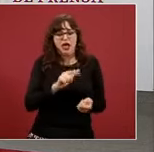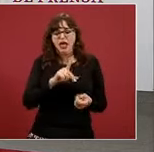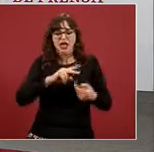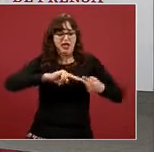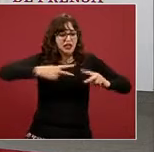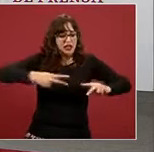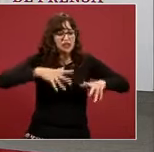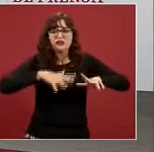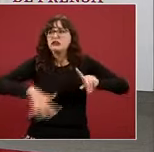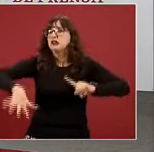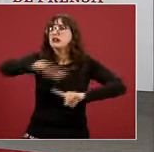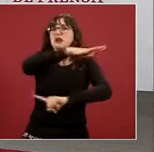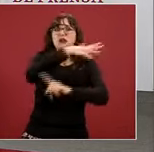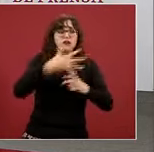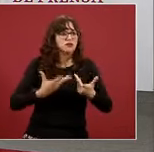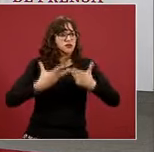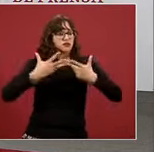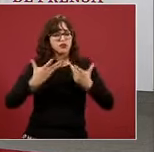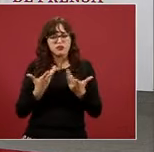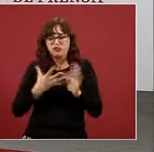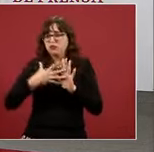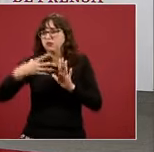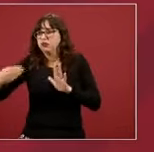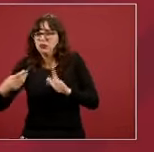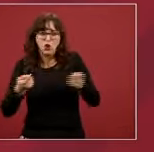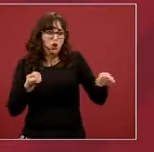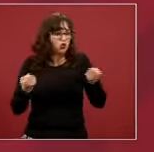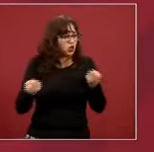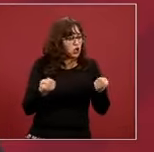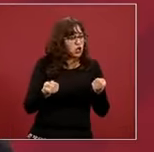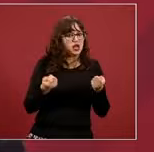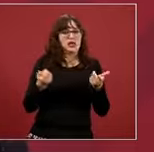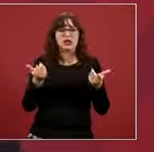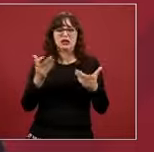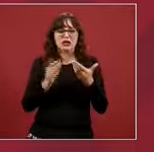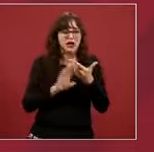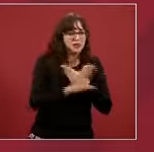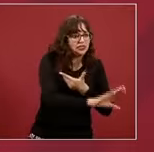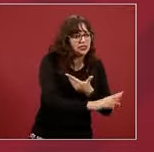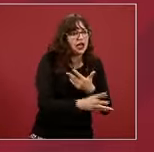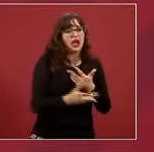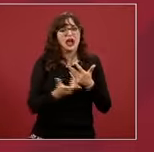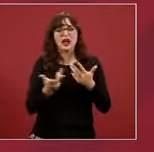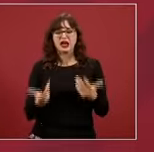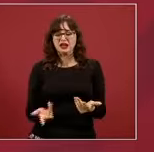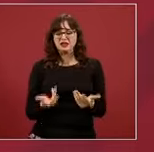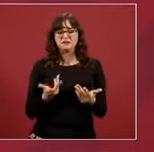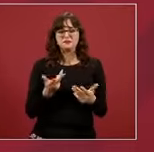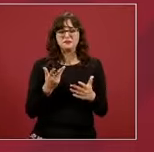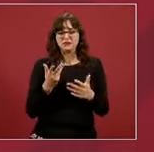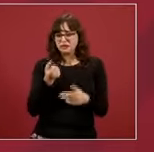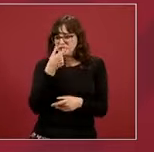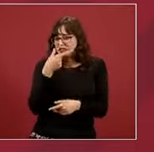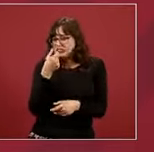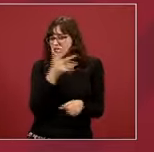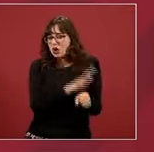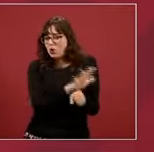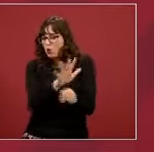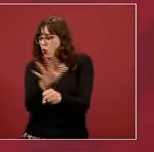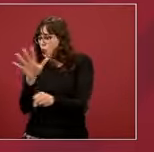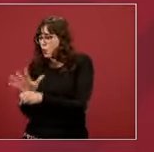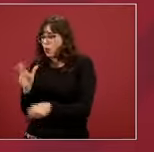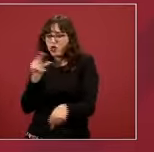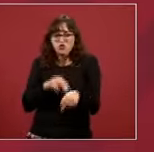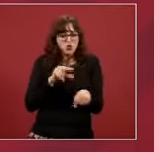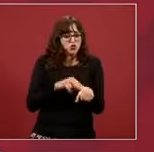propagación espacio-temporal, las medidas de control, las medidas de prevención, los potenciales tratamientos, el manejo